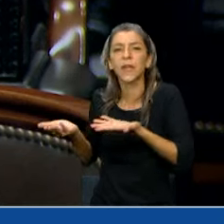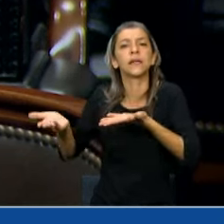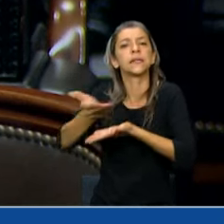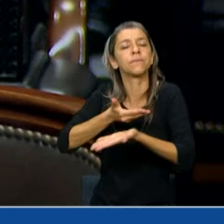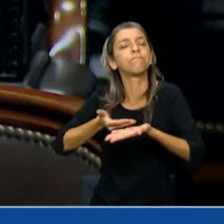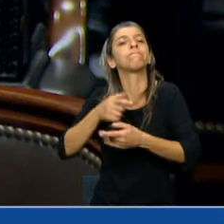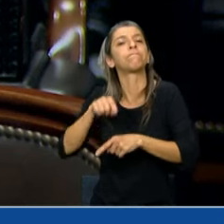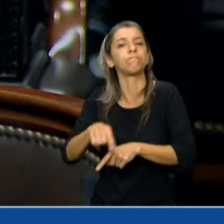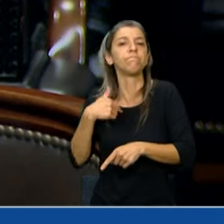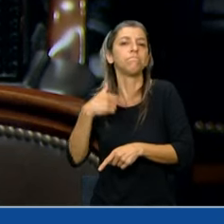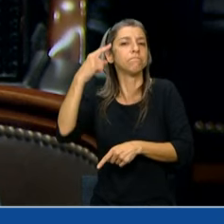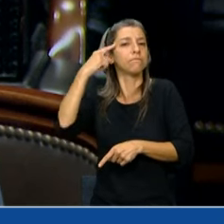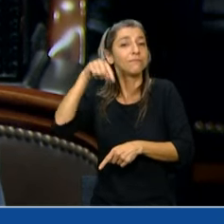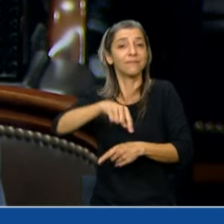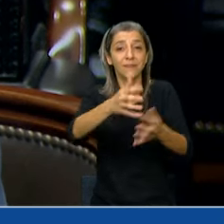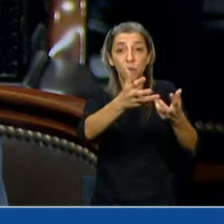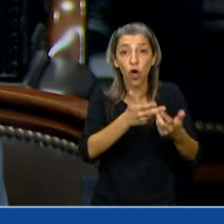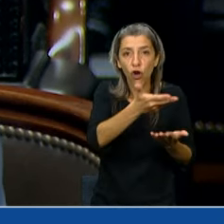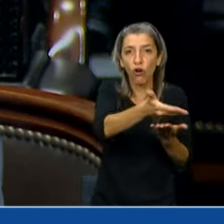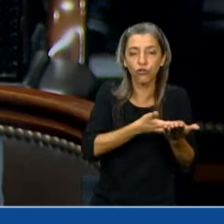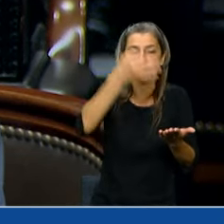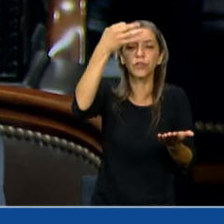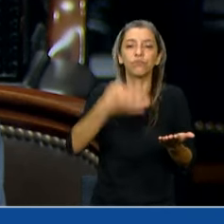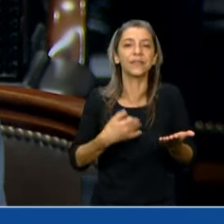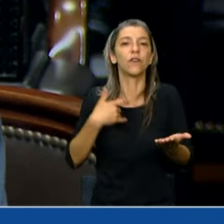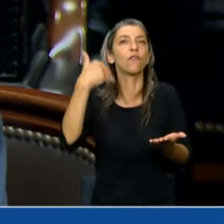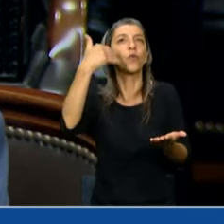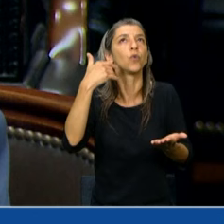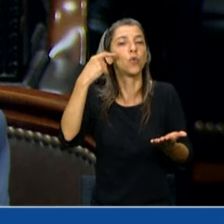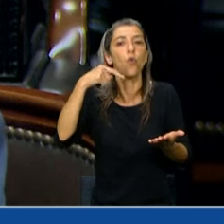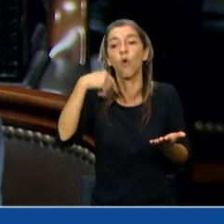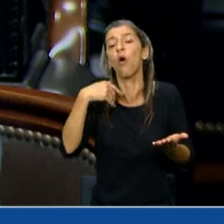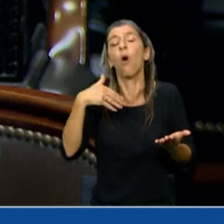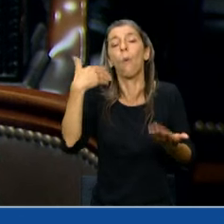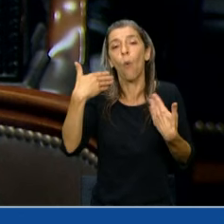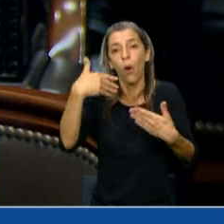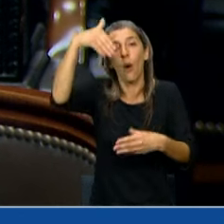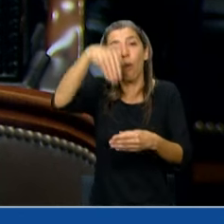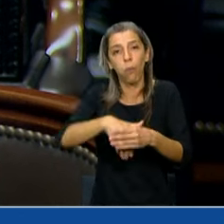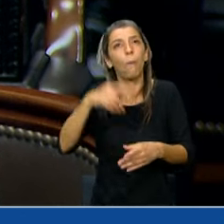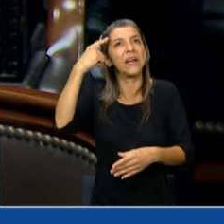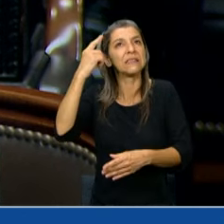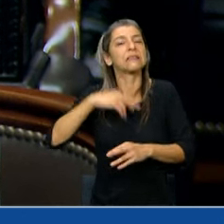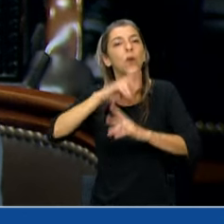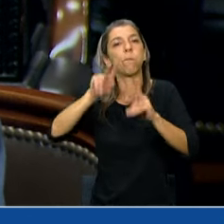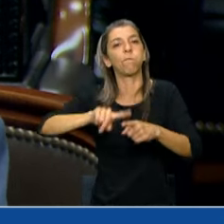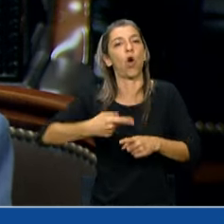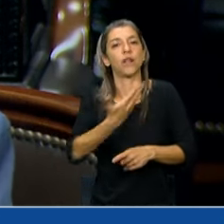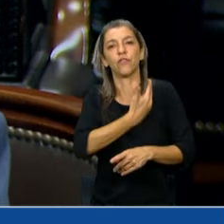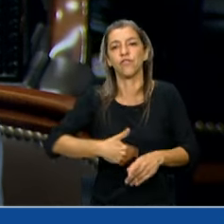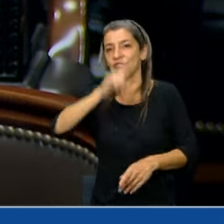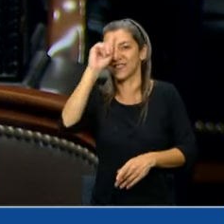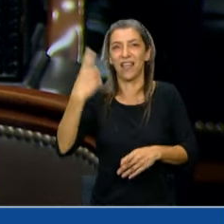a esta a este proyecto una real política de estado por eso presidente le pedimos y le pido una